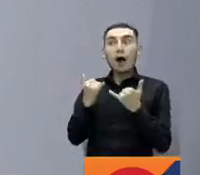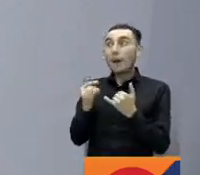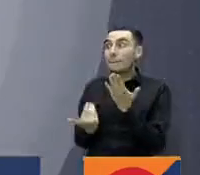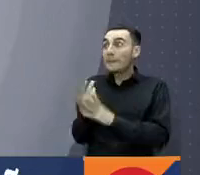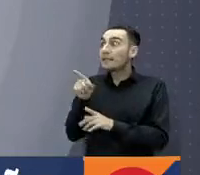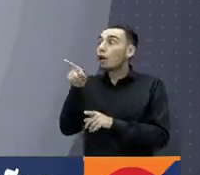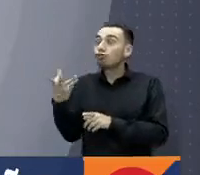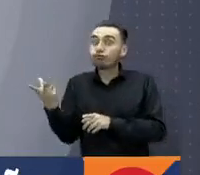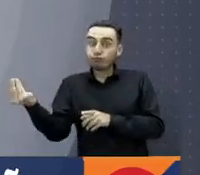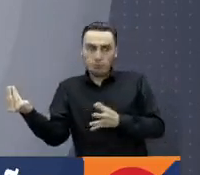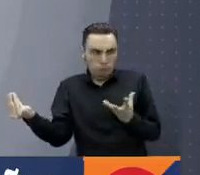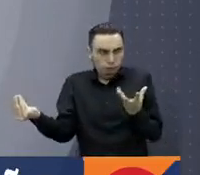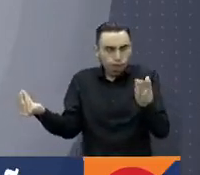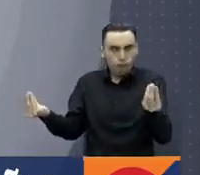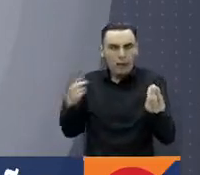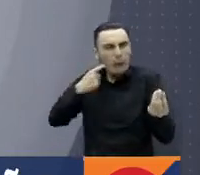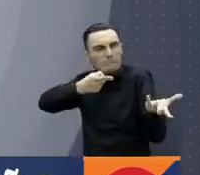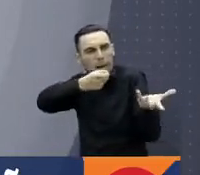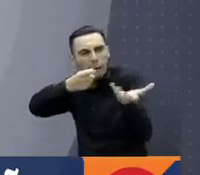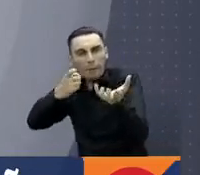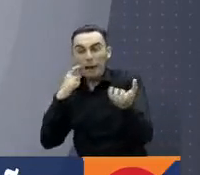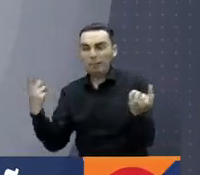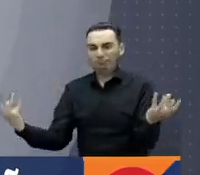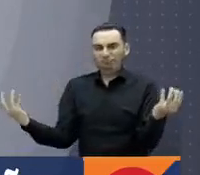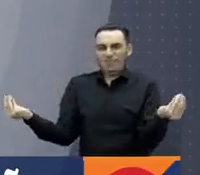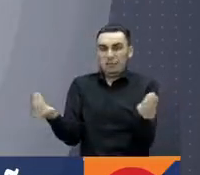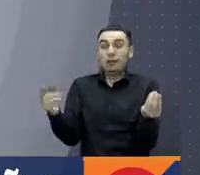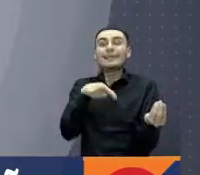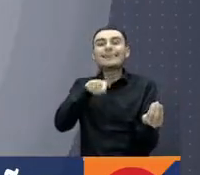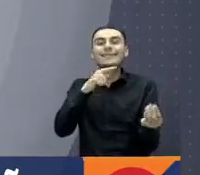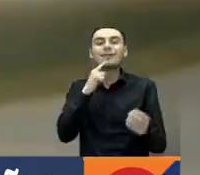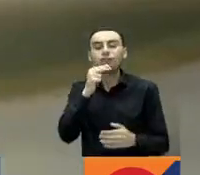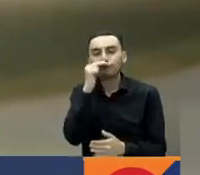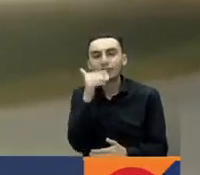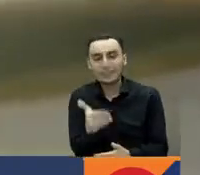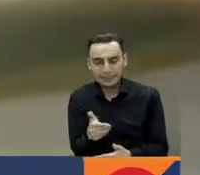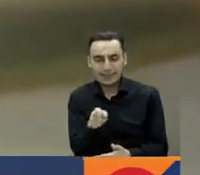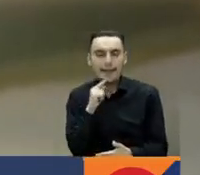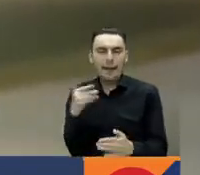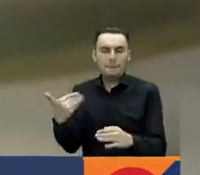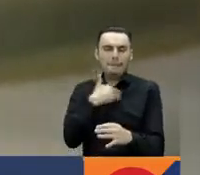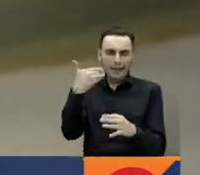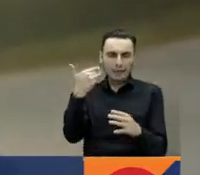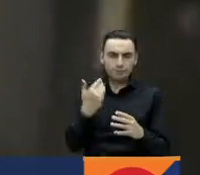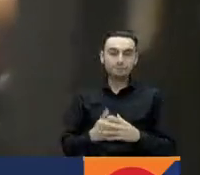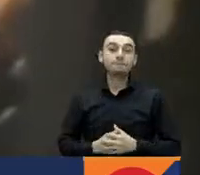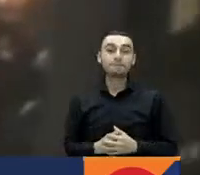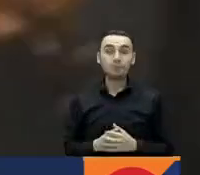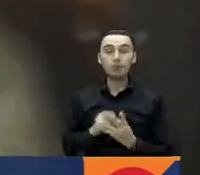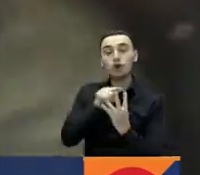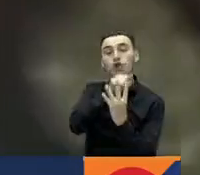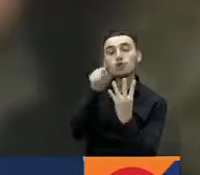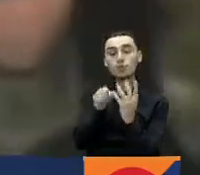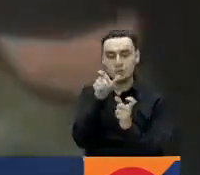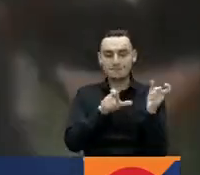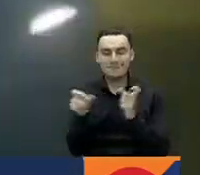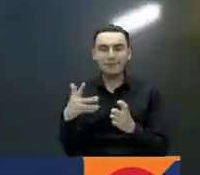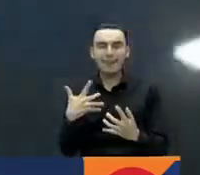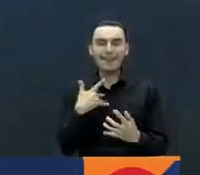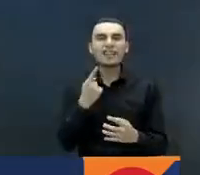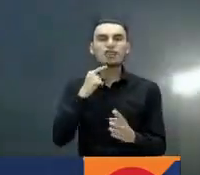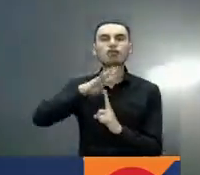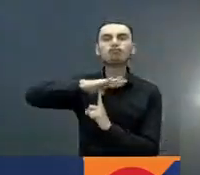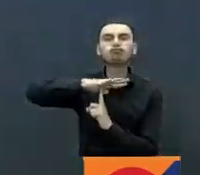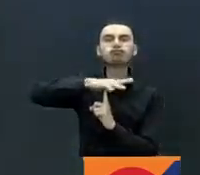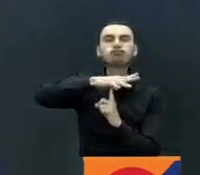hostigamiento donde cruce de balas sale herida, lamentablemente, una niña. Los 4 heridos fueron trasladados en helicópteros